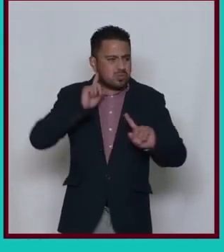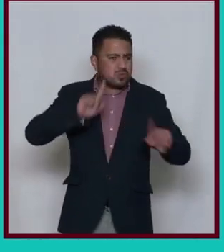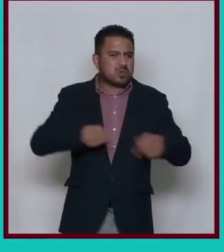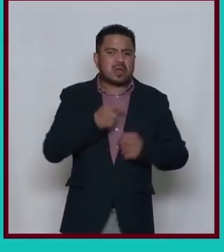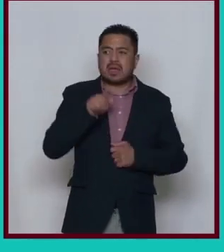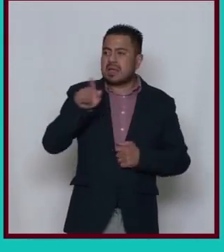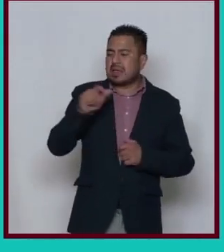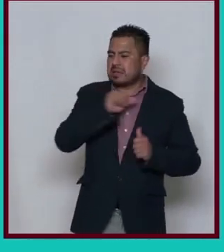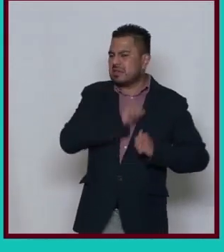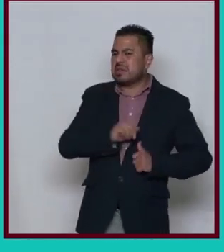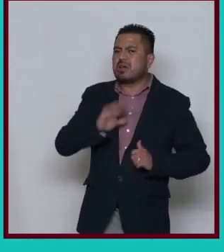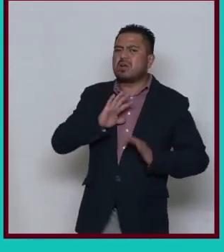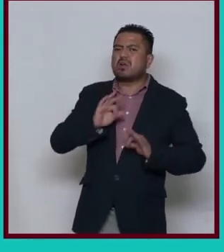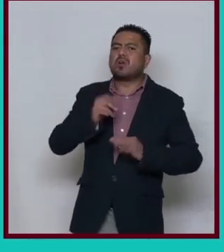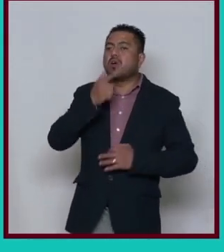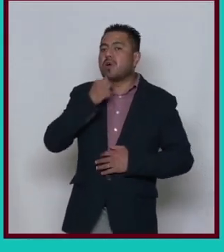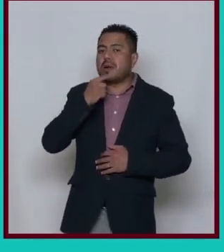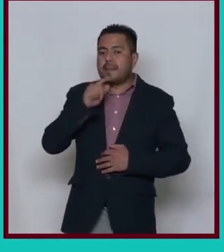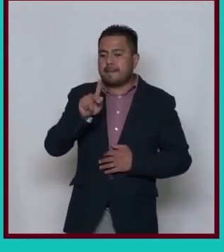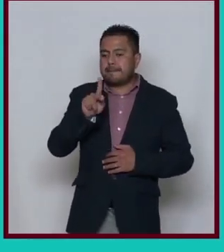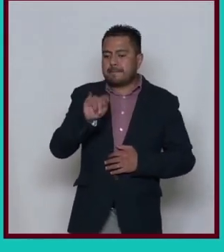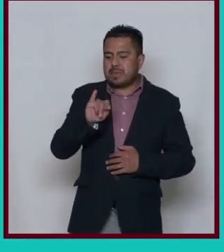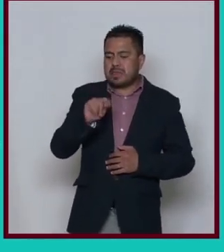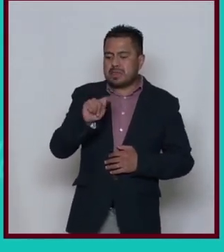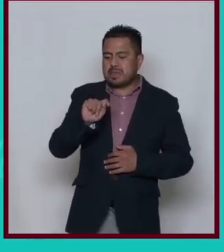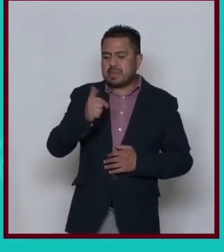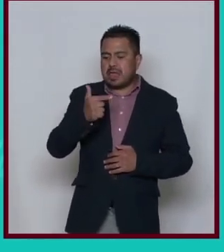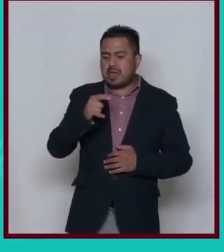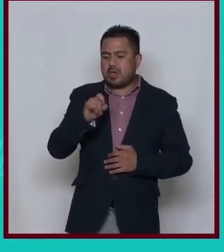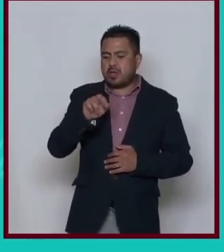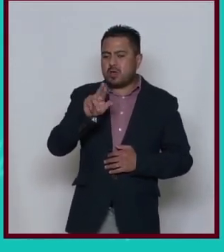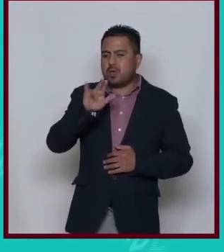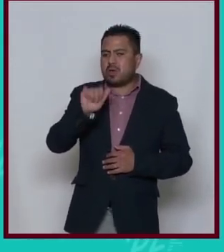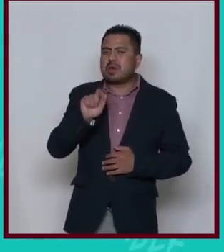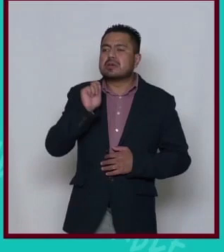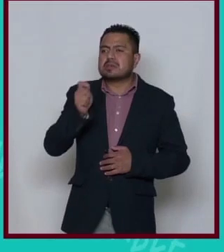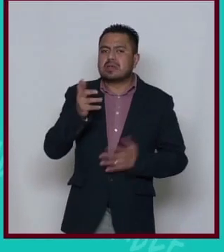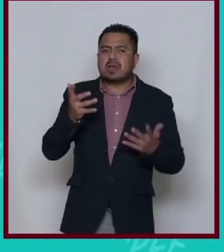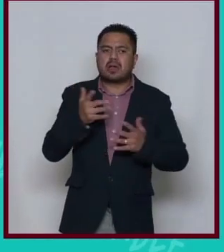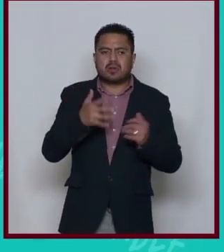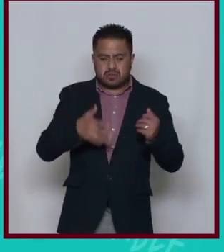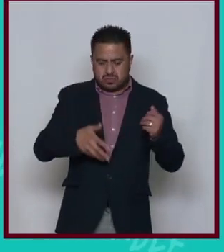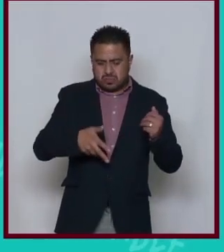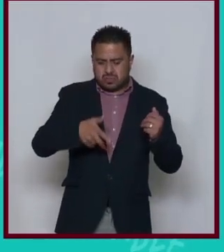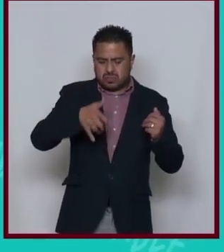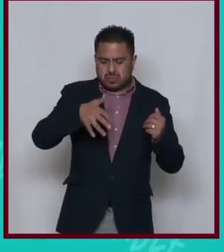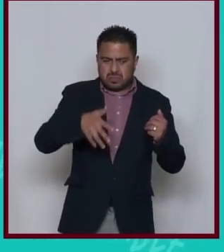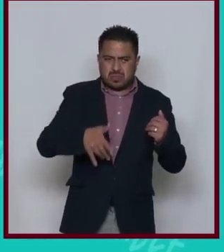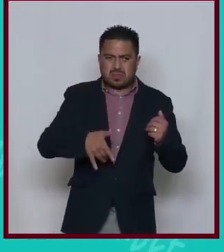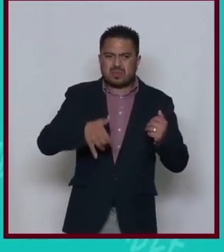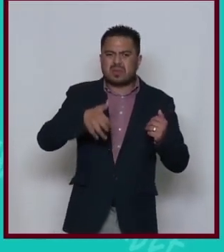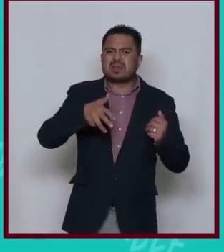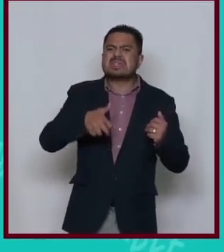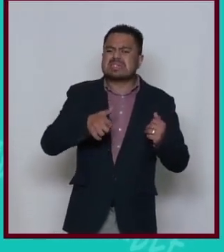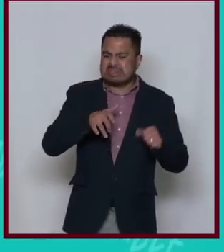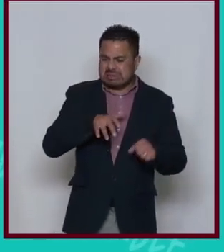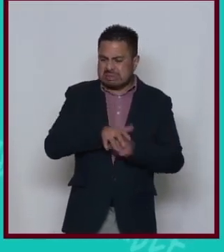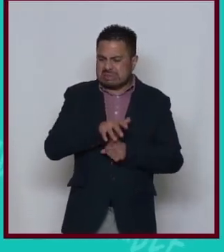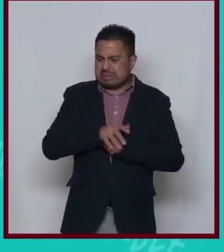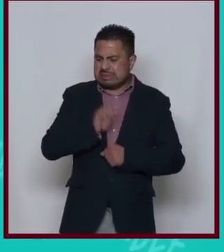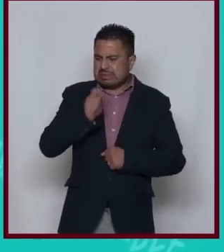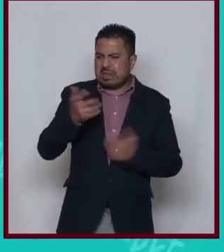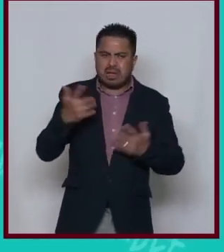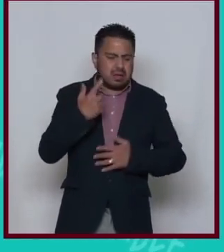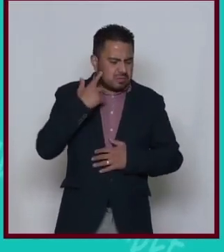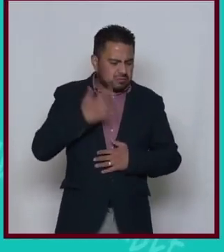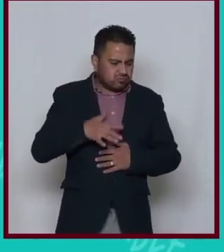Pitágoras. Y Pitágoras utilizó, se dice, una cuerda en la que la hacía